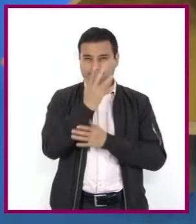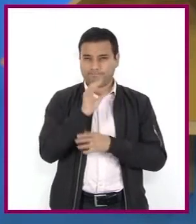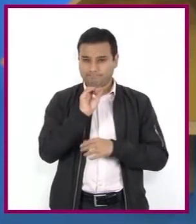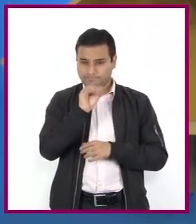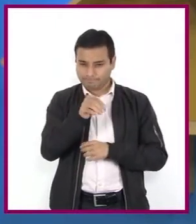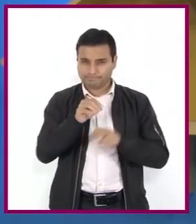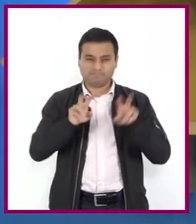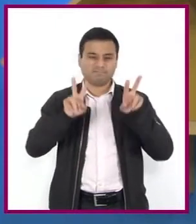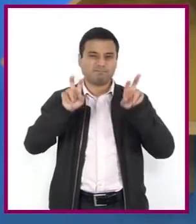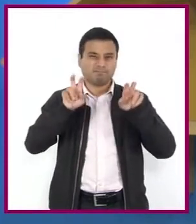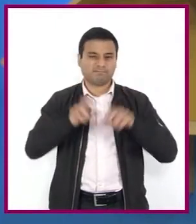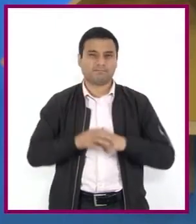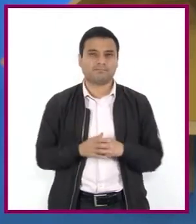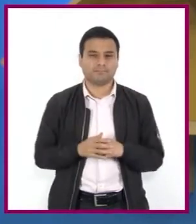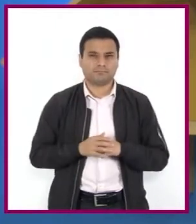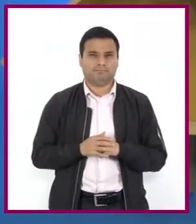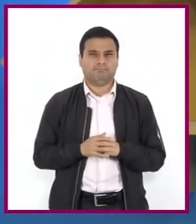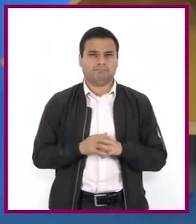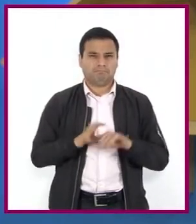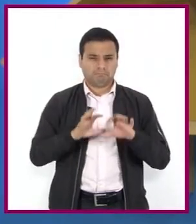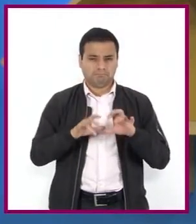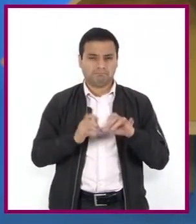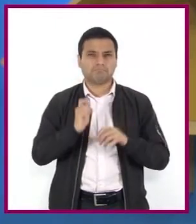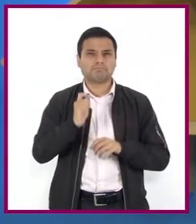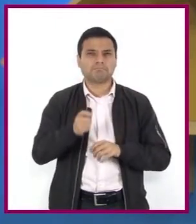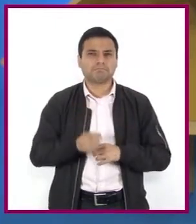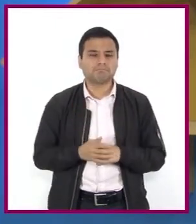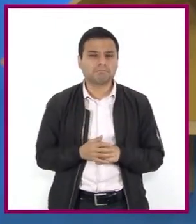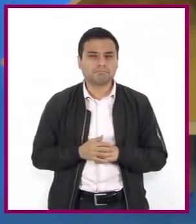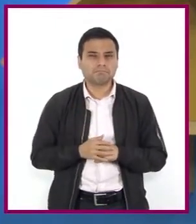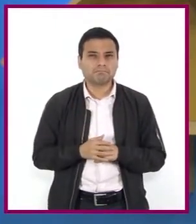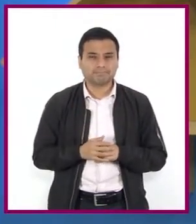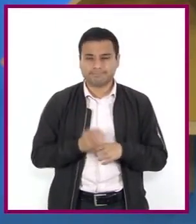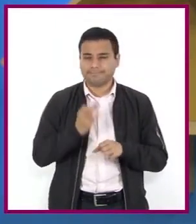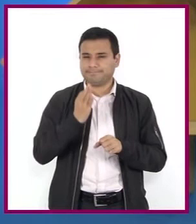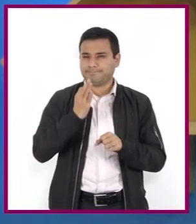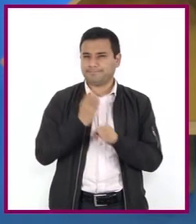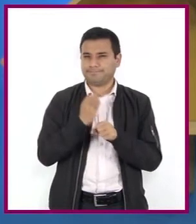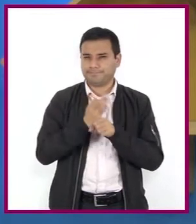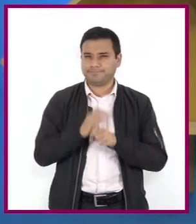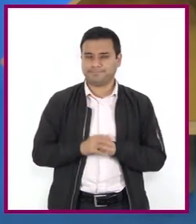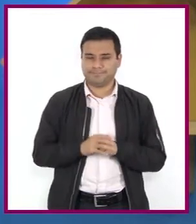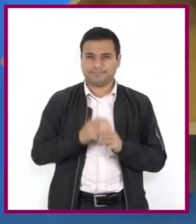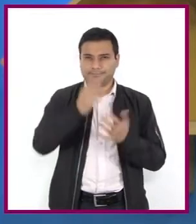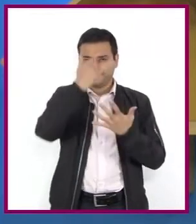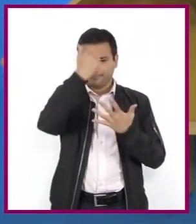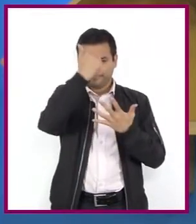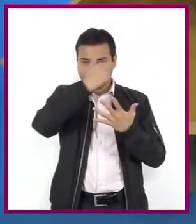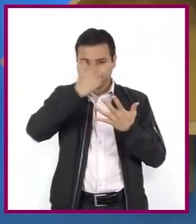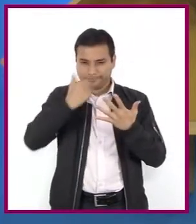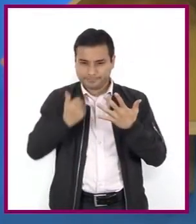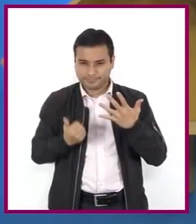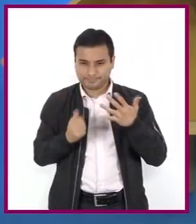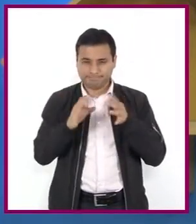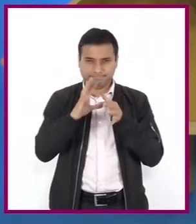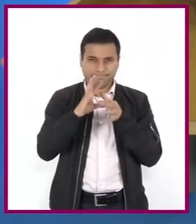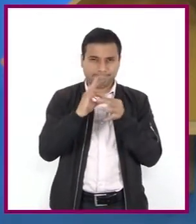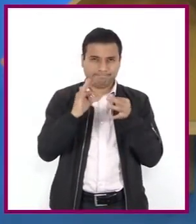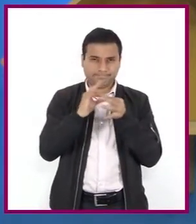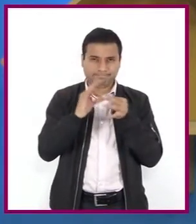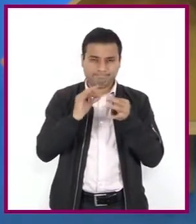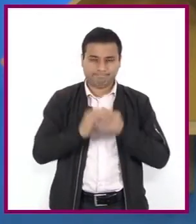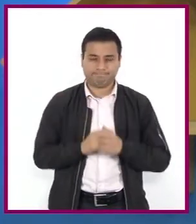texto. En esta única ocasión vamos a desglosar cada uno de los términos de la expresión que queremos